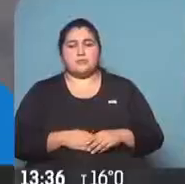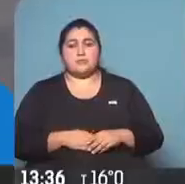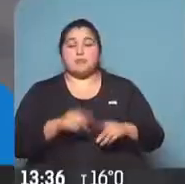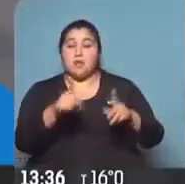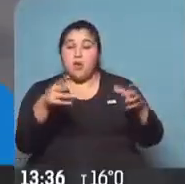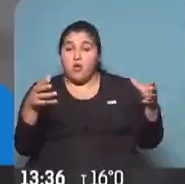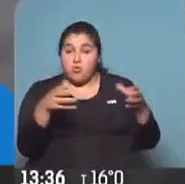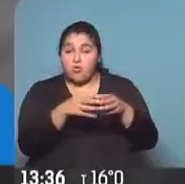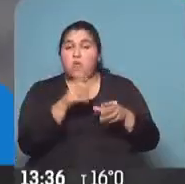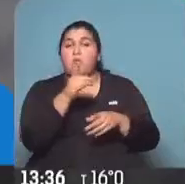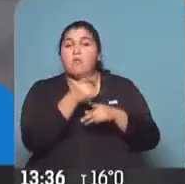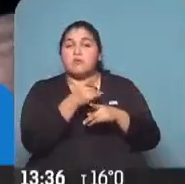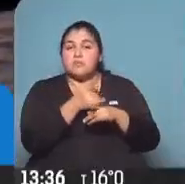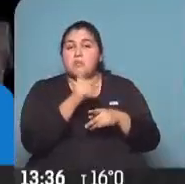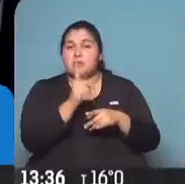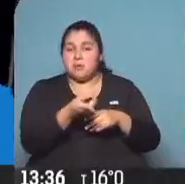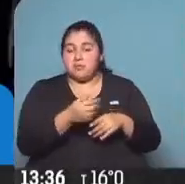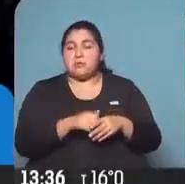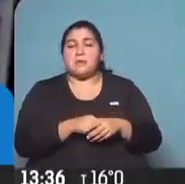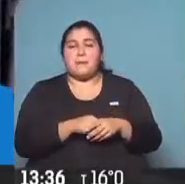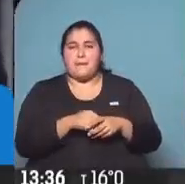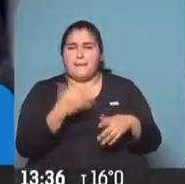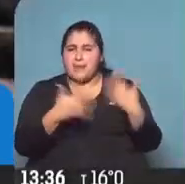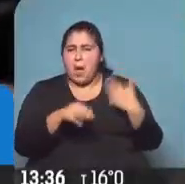también le permite actuar e informar